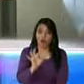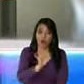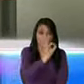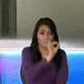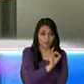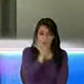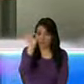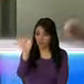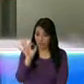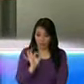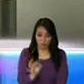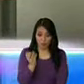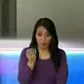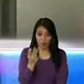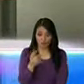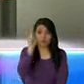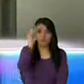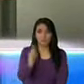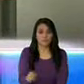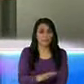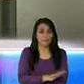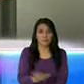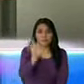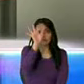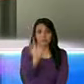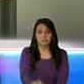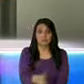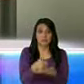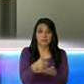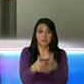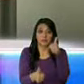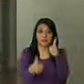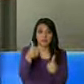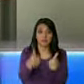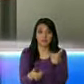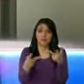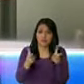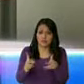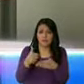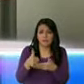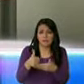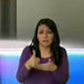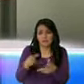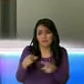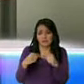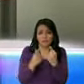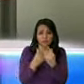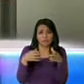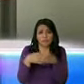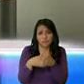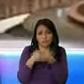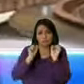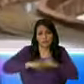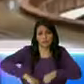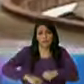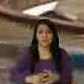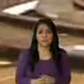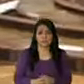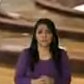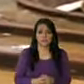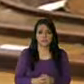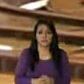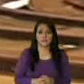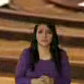hacerla únicamente por plancha, porque eso beneficia tanto a los candidatos como fundamentalmente a que los partidos se puedan consolidar. Es así que las